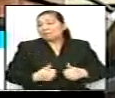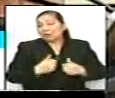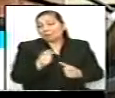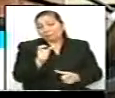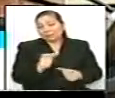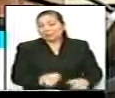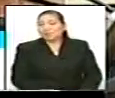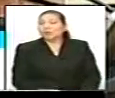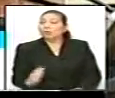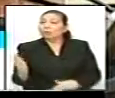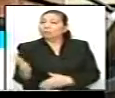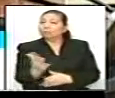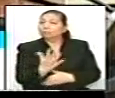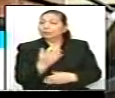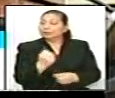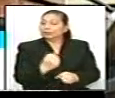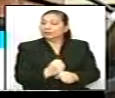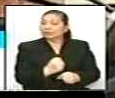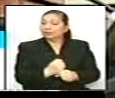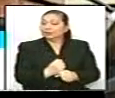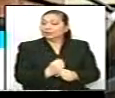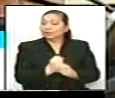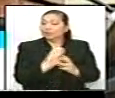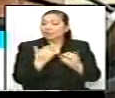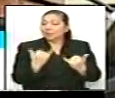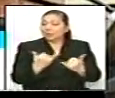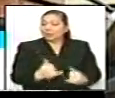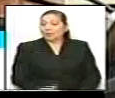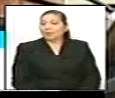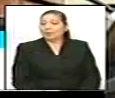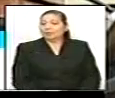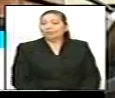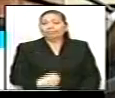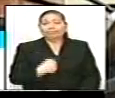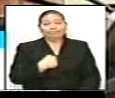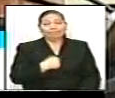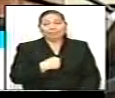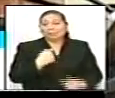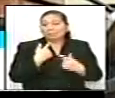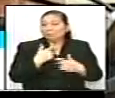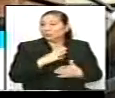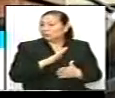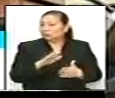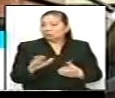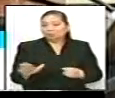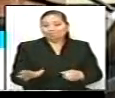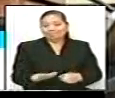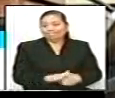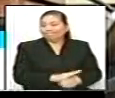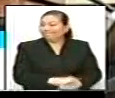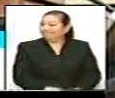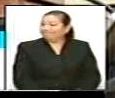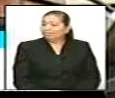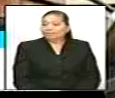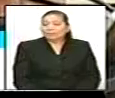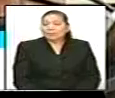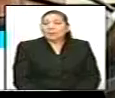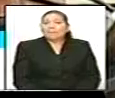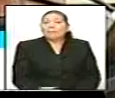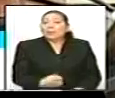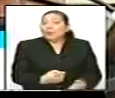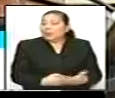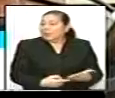ese paisaje, de ese trabajo, el día de hoy, lamentablemente lo hemos perdido casi todo. Y lo hemos perdido todo